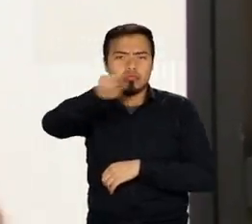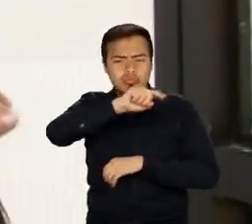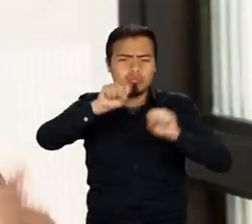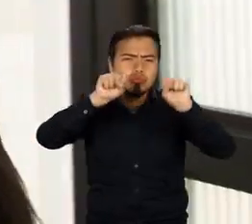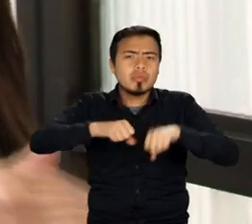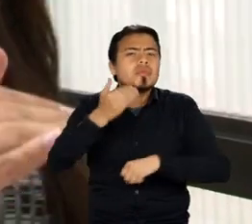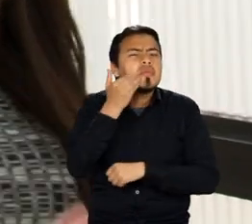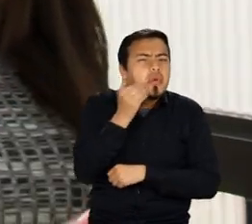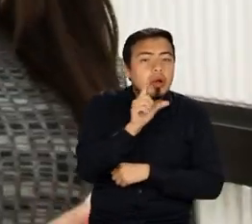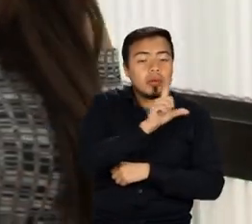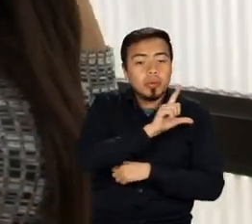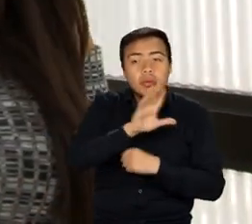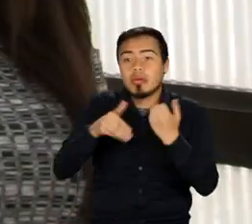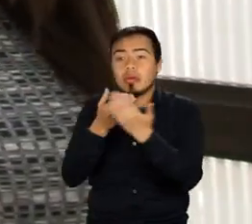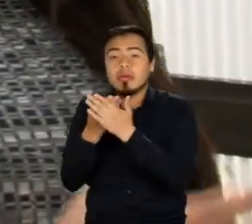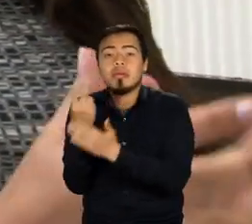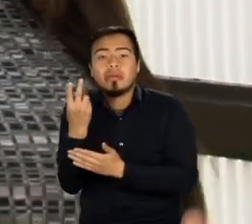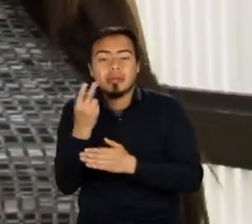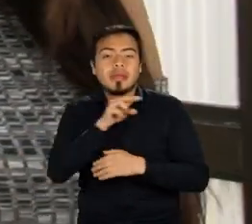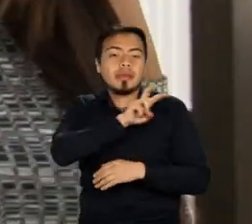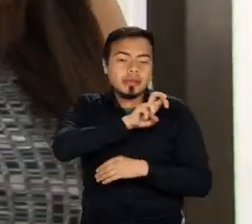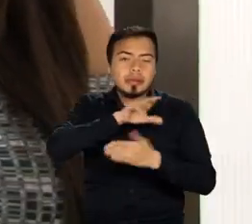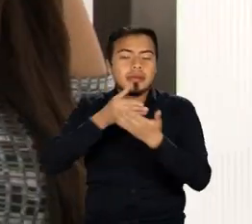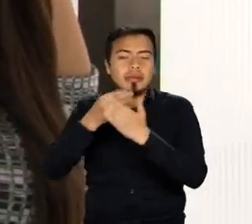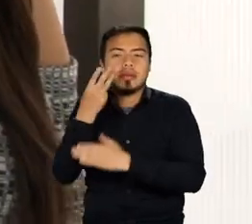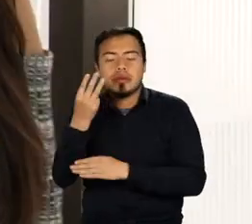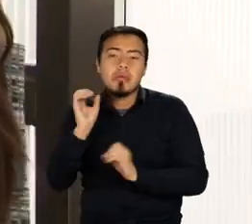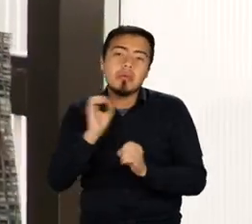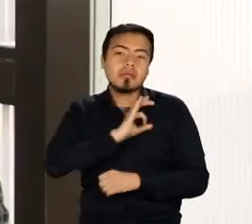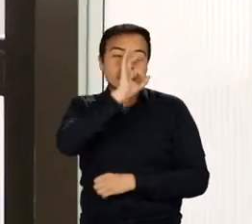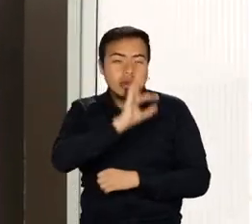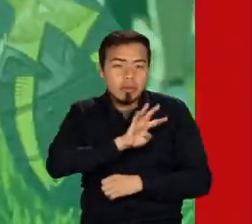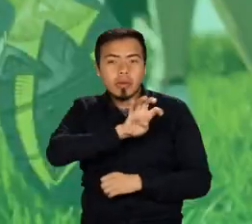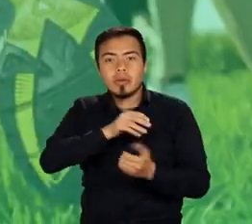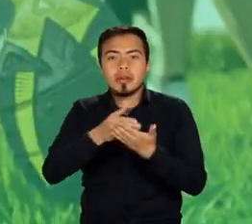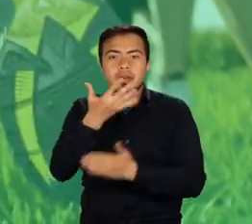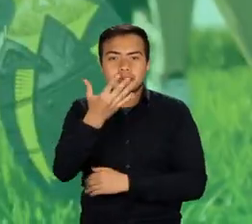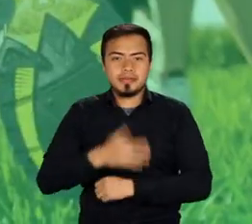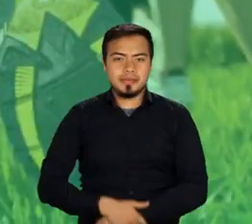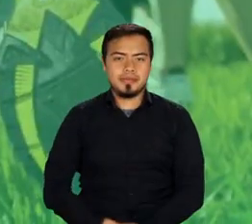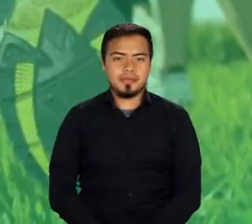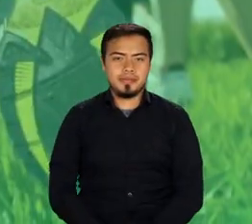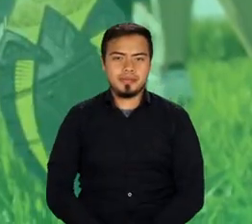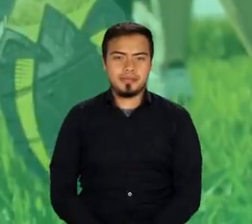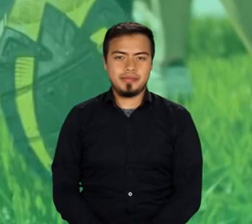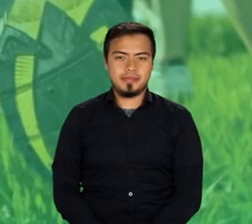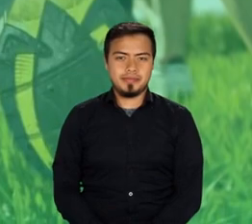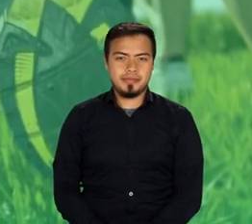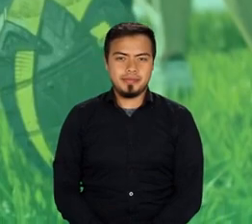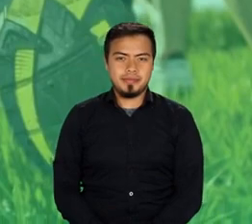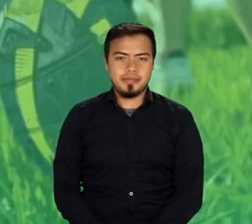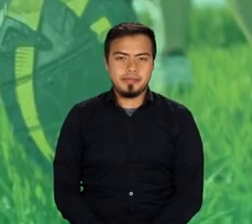pueden hacer de lunes a viernes de 7 a 3 o los sábados de 9 a 5. Chao.